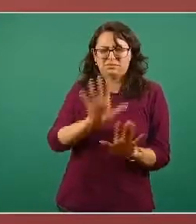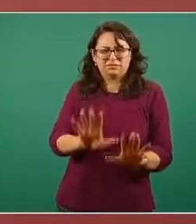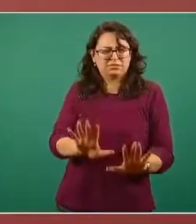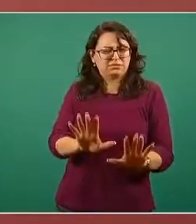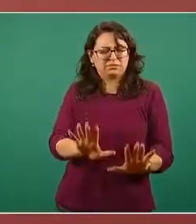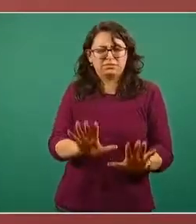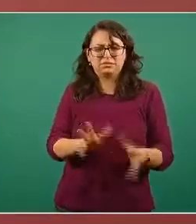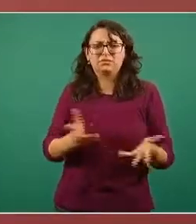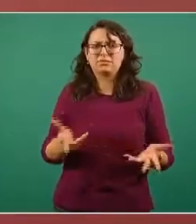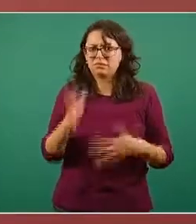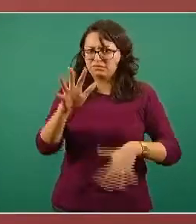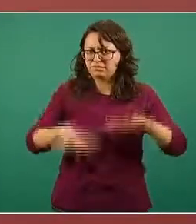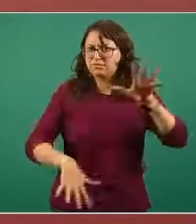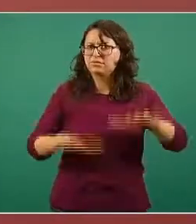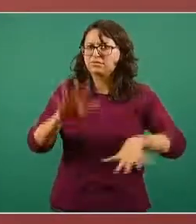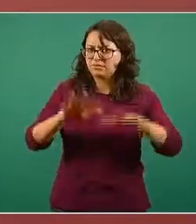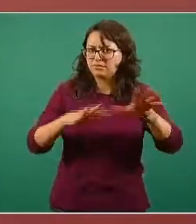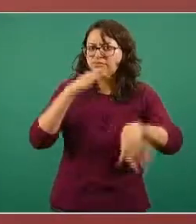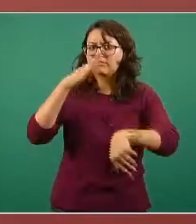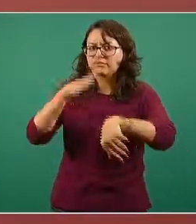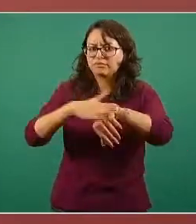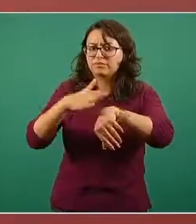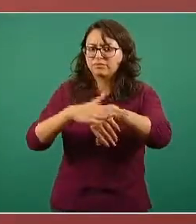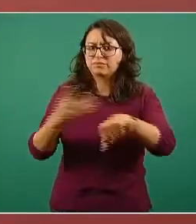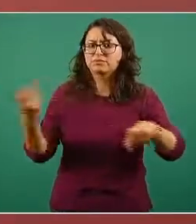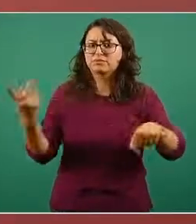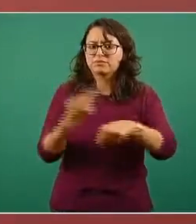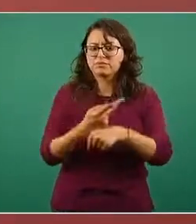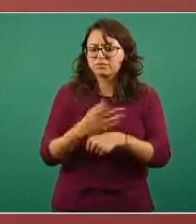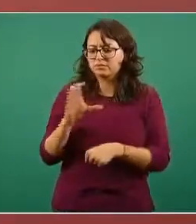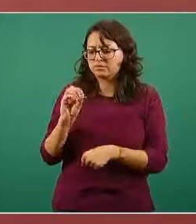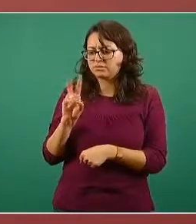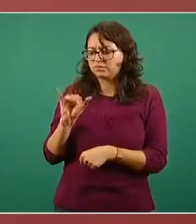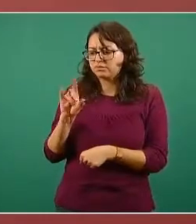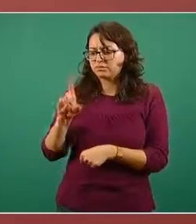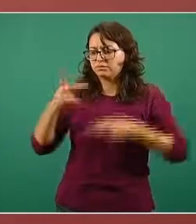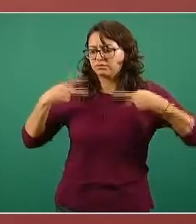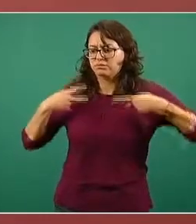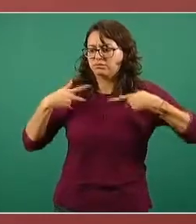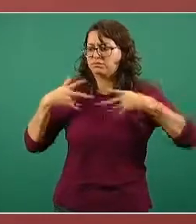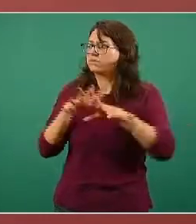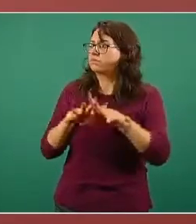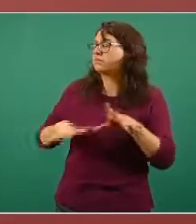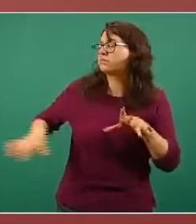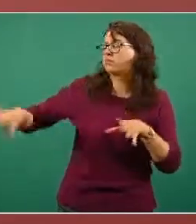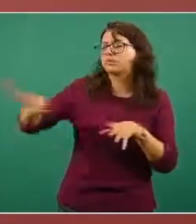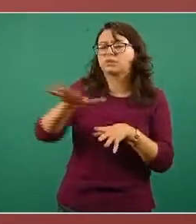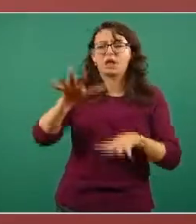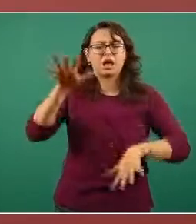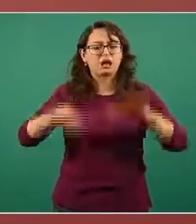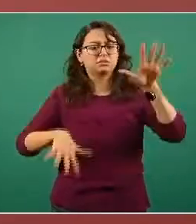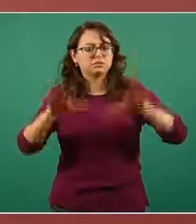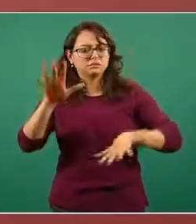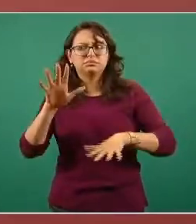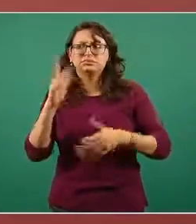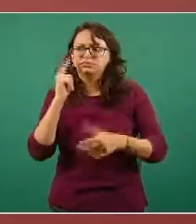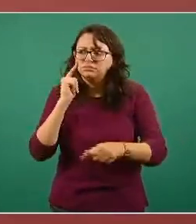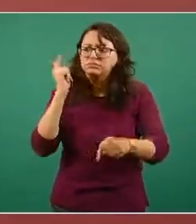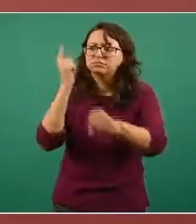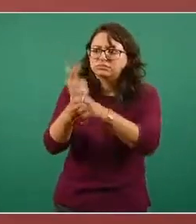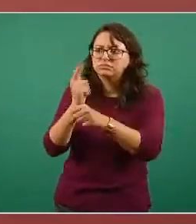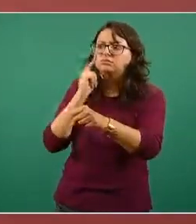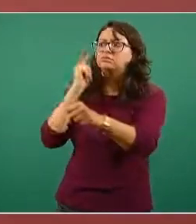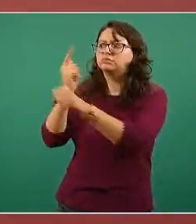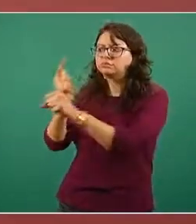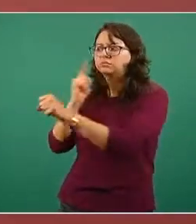aquí para hacer un comentario respecto al manejo general de COVID en la población. Hemos identificado a lo